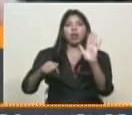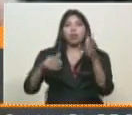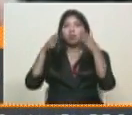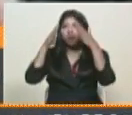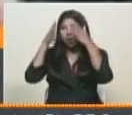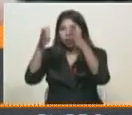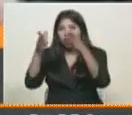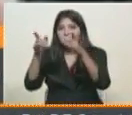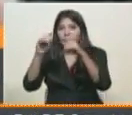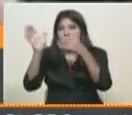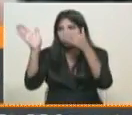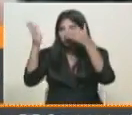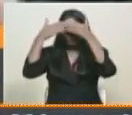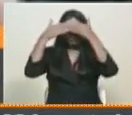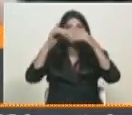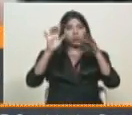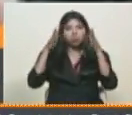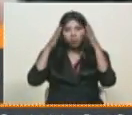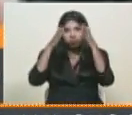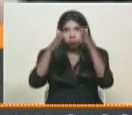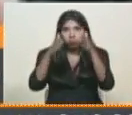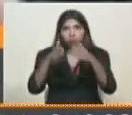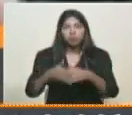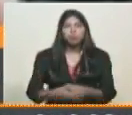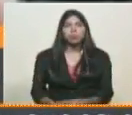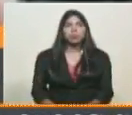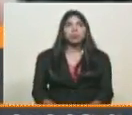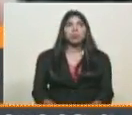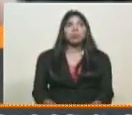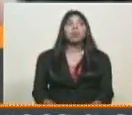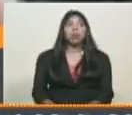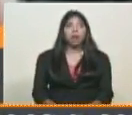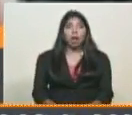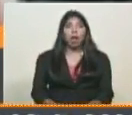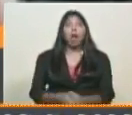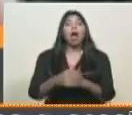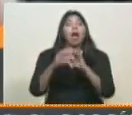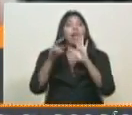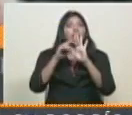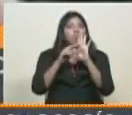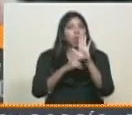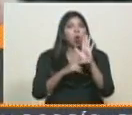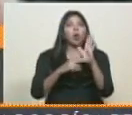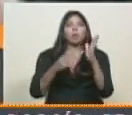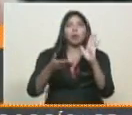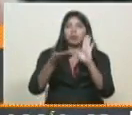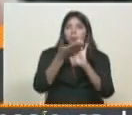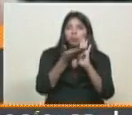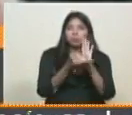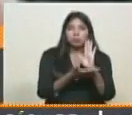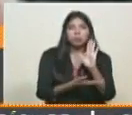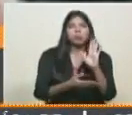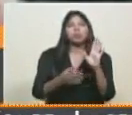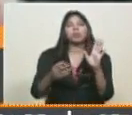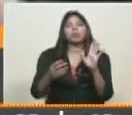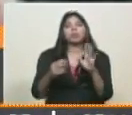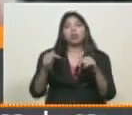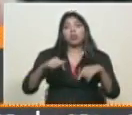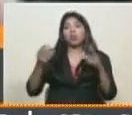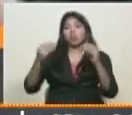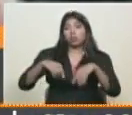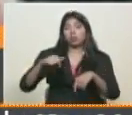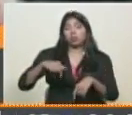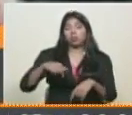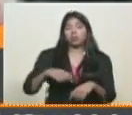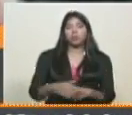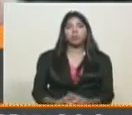del mundo en clara violación de las normas y principios universalmente aceptados en esta materia la estrategia que